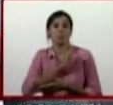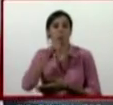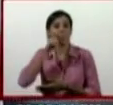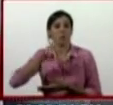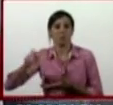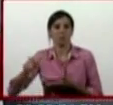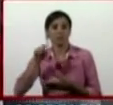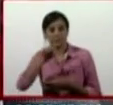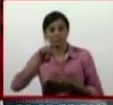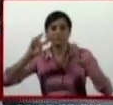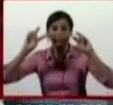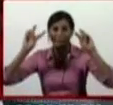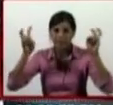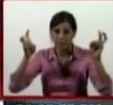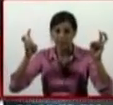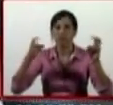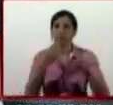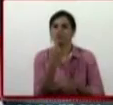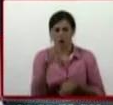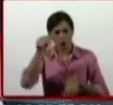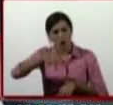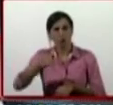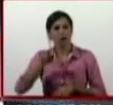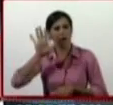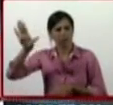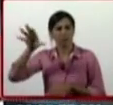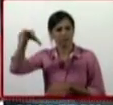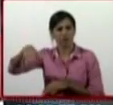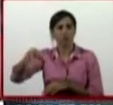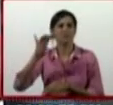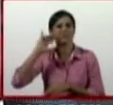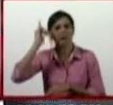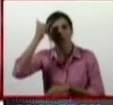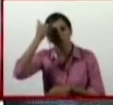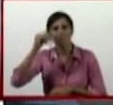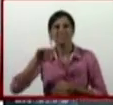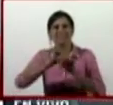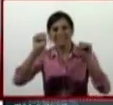es un tema. Yo lo estaba planteando hoy en Yaracuy. El